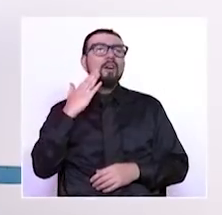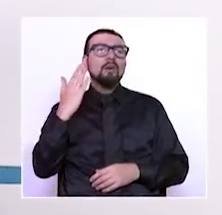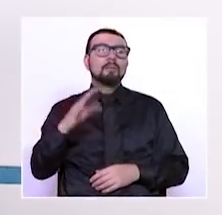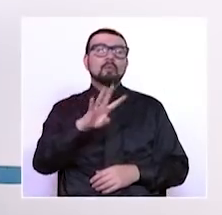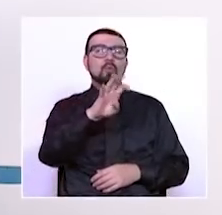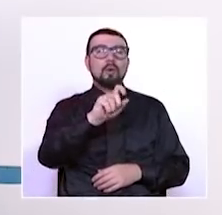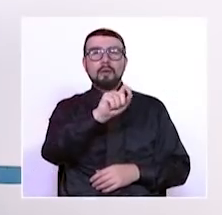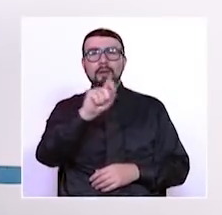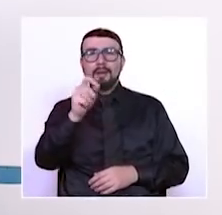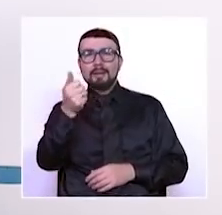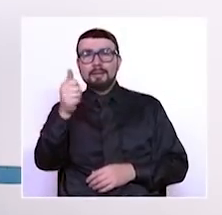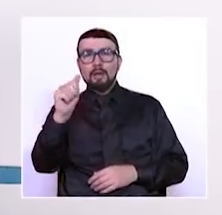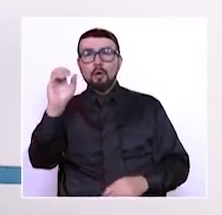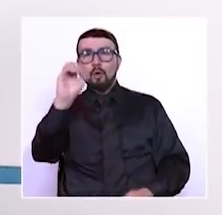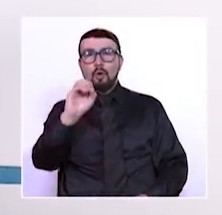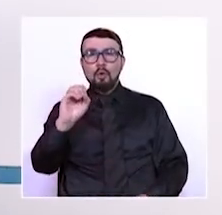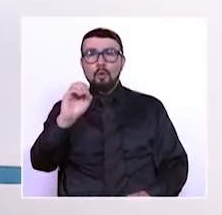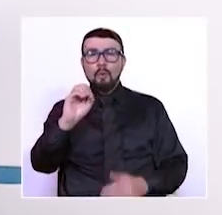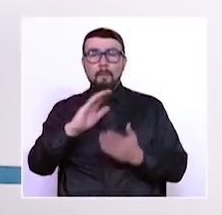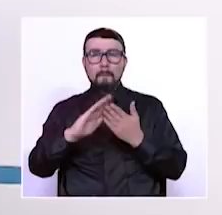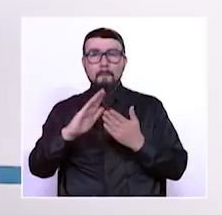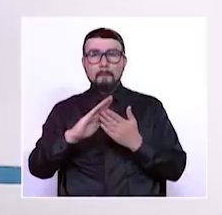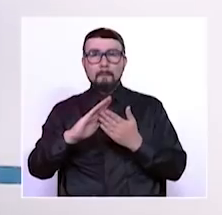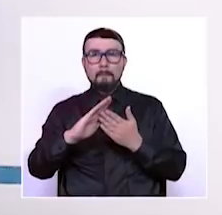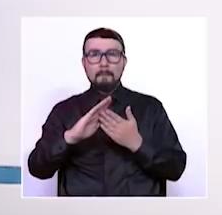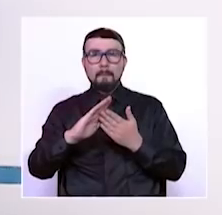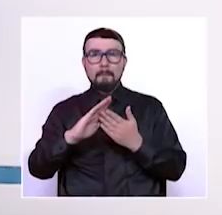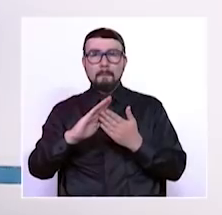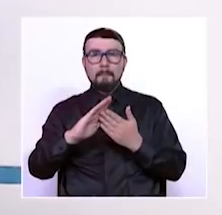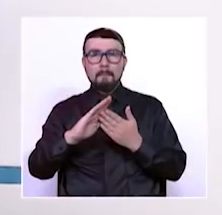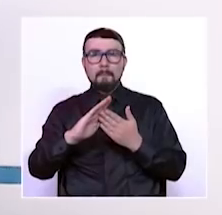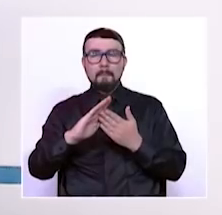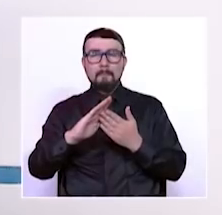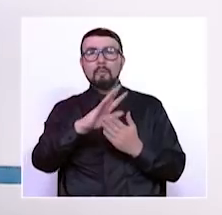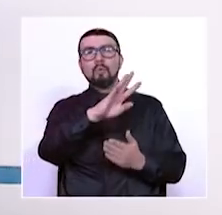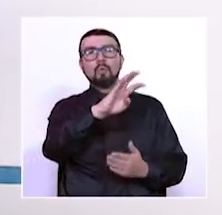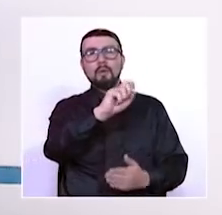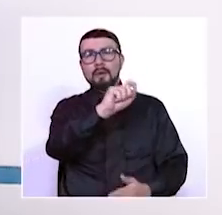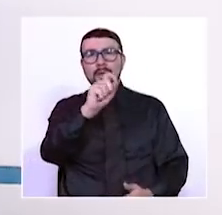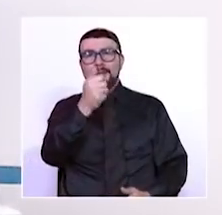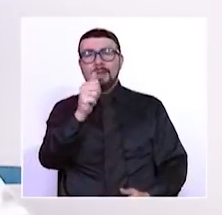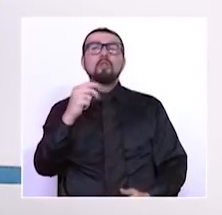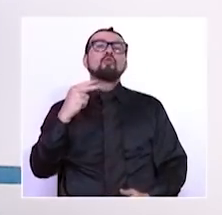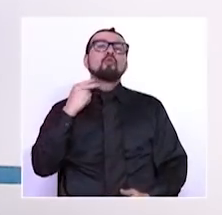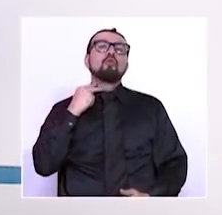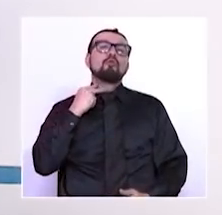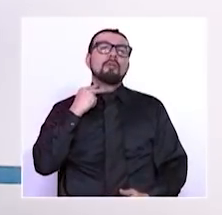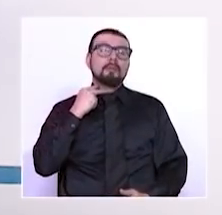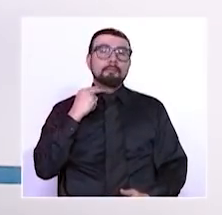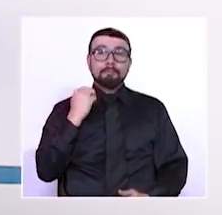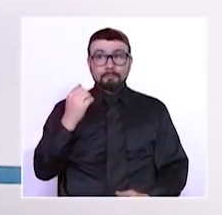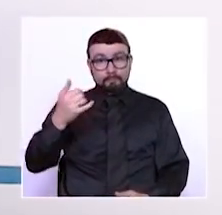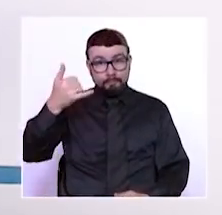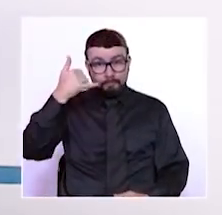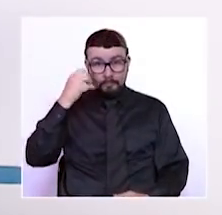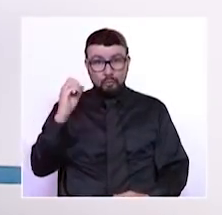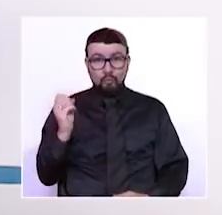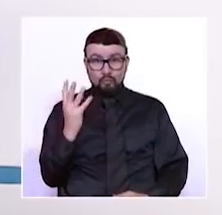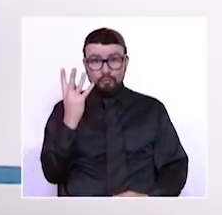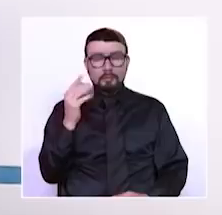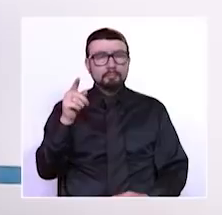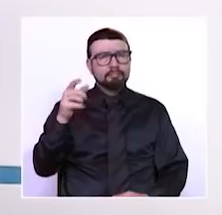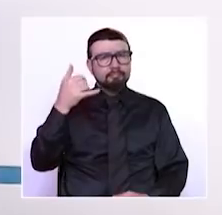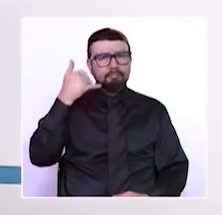10 de mayo, de noviembre. Ustedes pueden tener este teléfono en Medellín para que